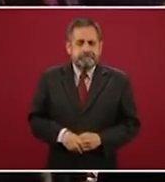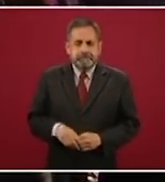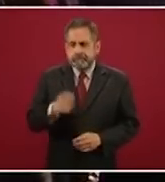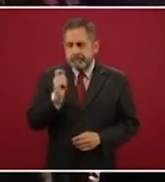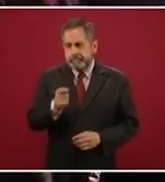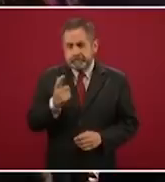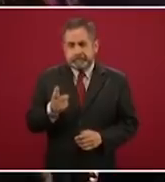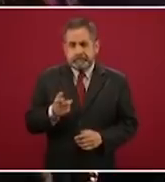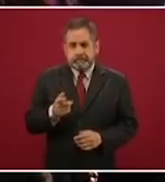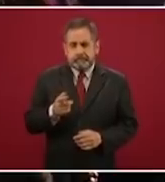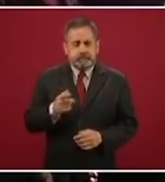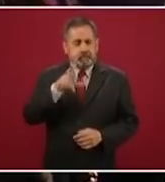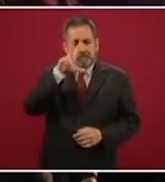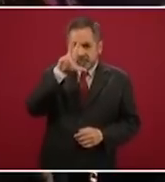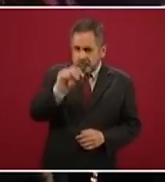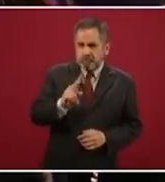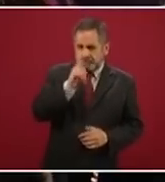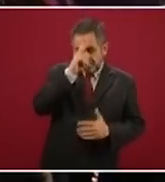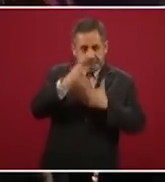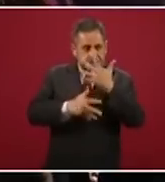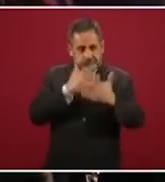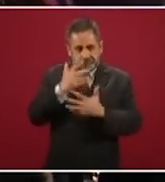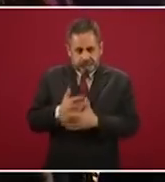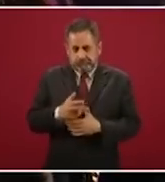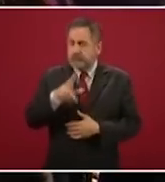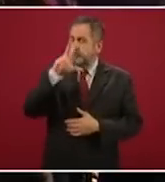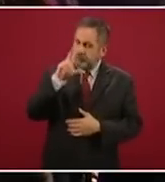Es la no violencia el camino.